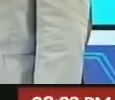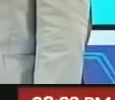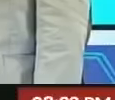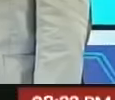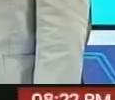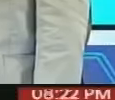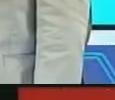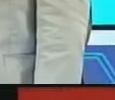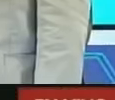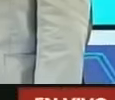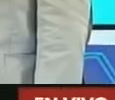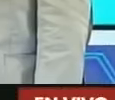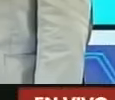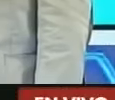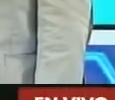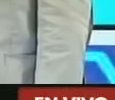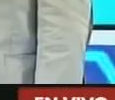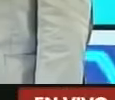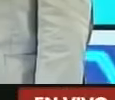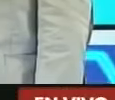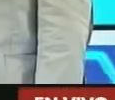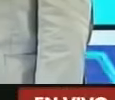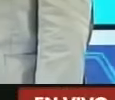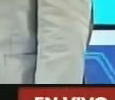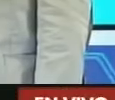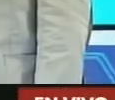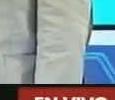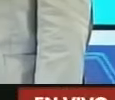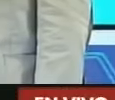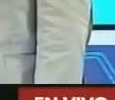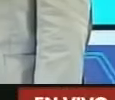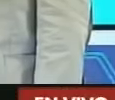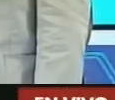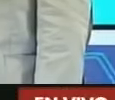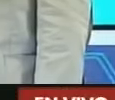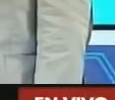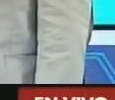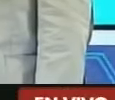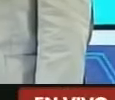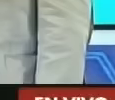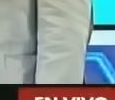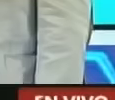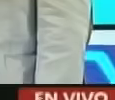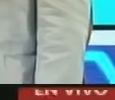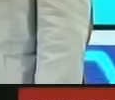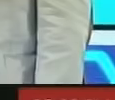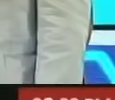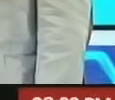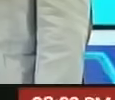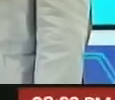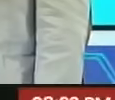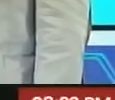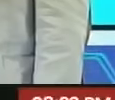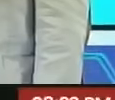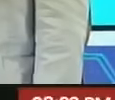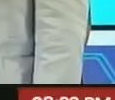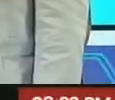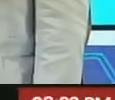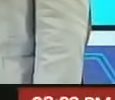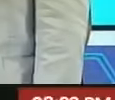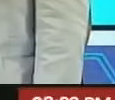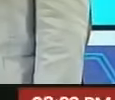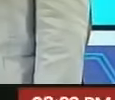historia tan bella que estamos escribiendo con el pueblo en esta peregrinación, en esta jornada, y les agradezco esta